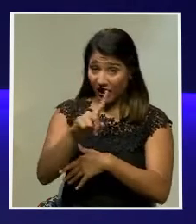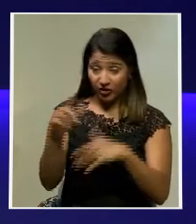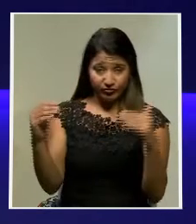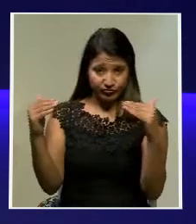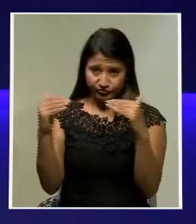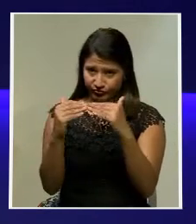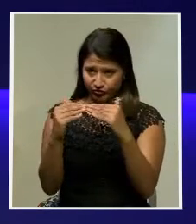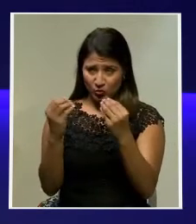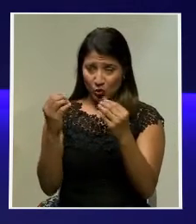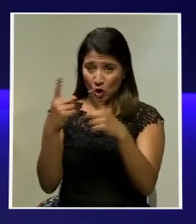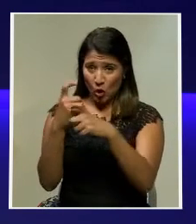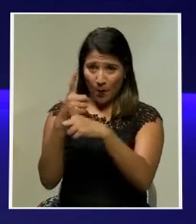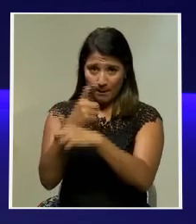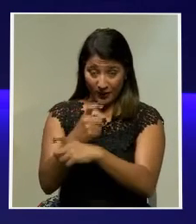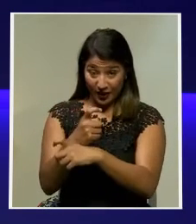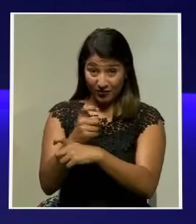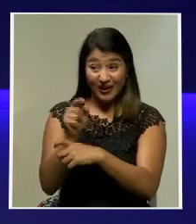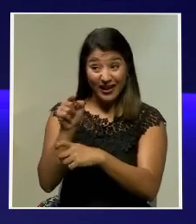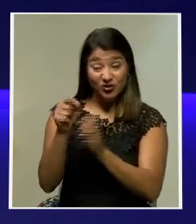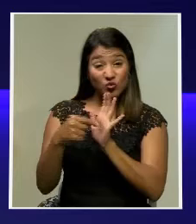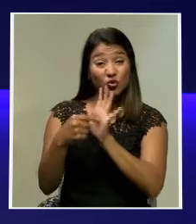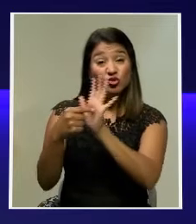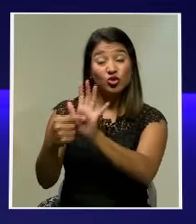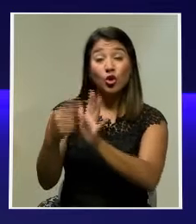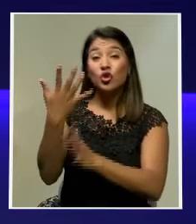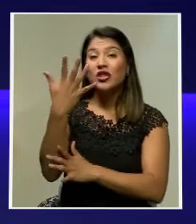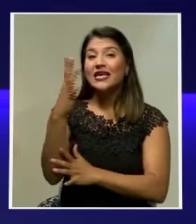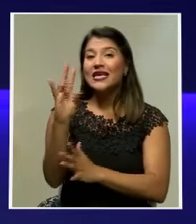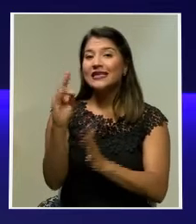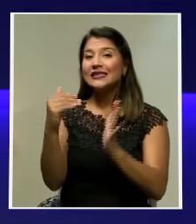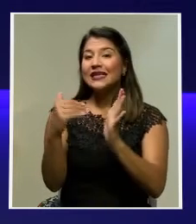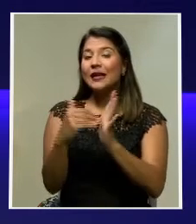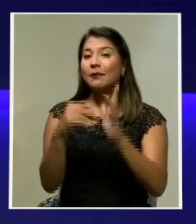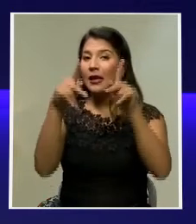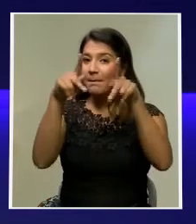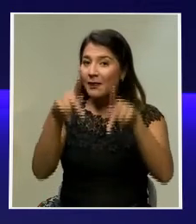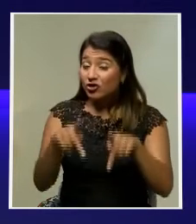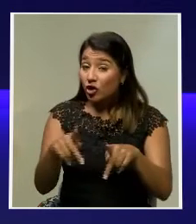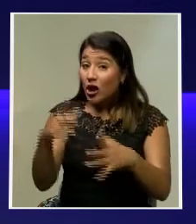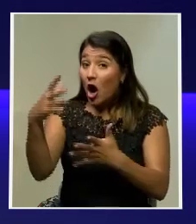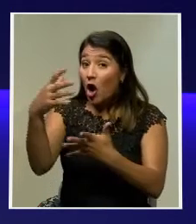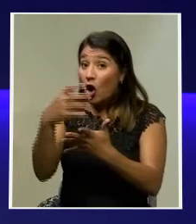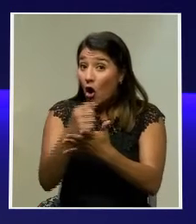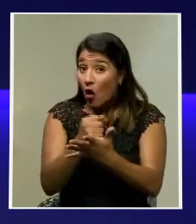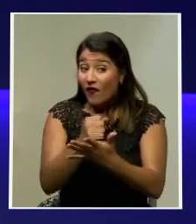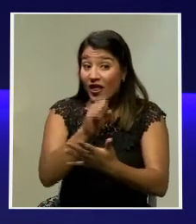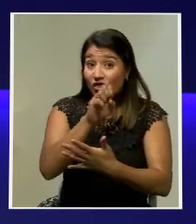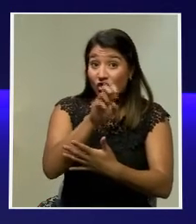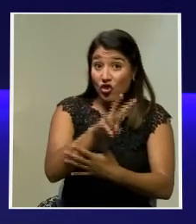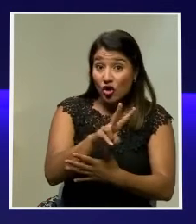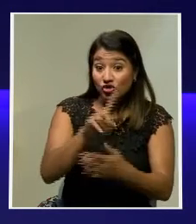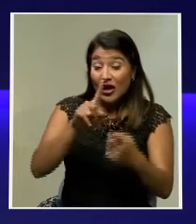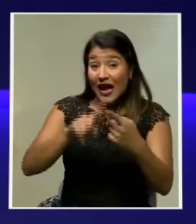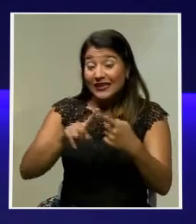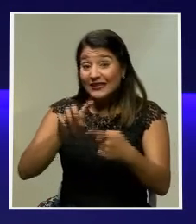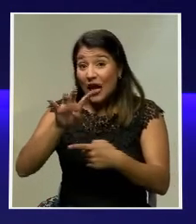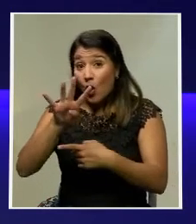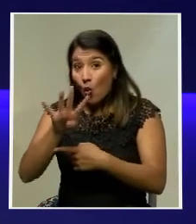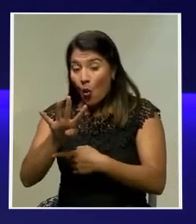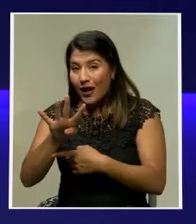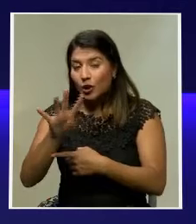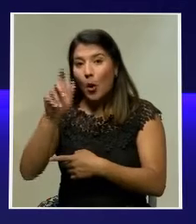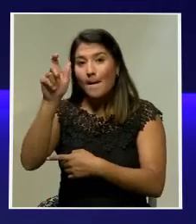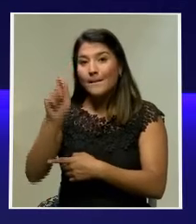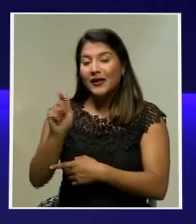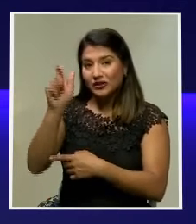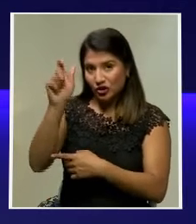había 17.000 personas que cobraban hasta entre 2 y 4 personas